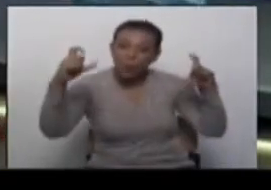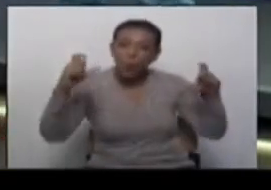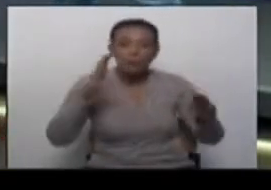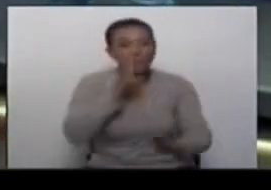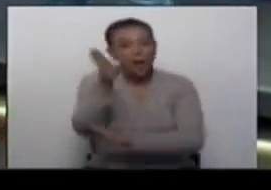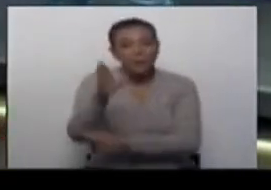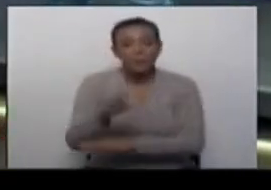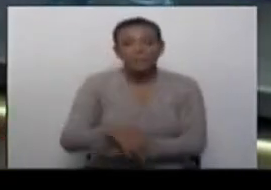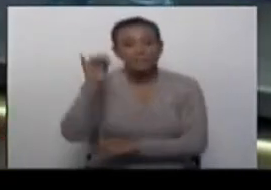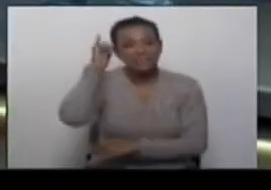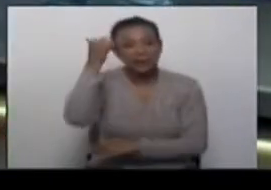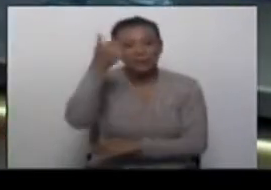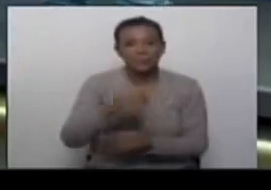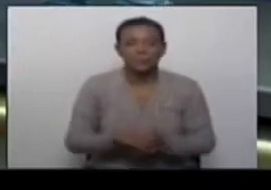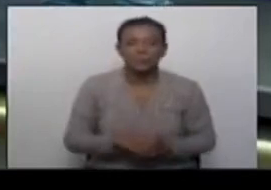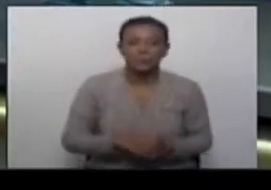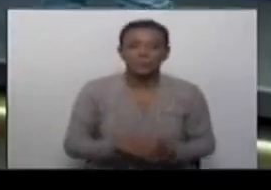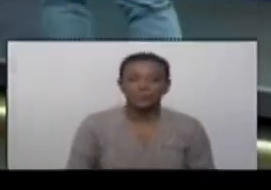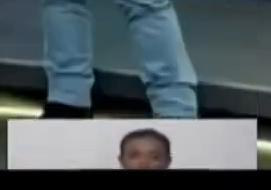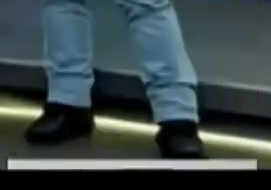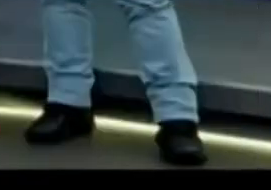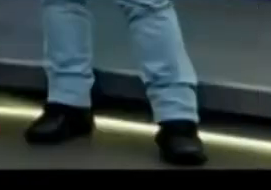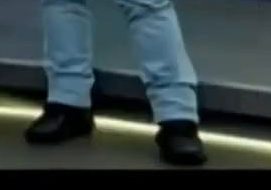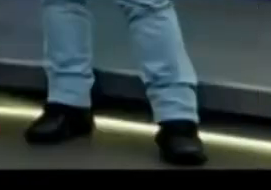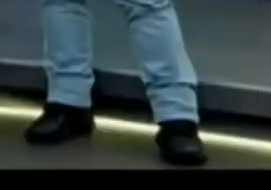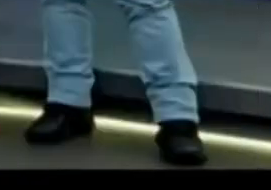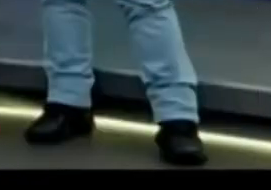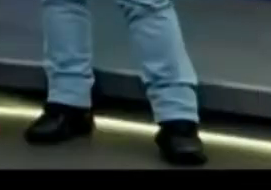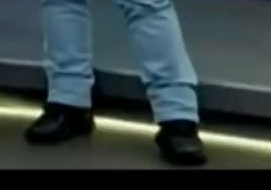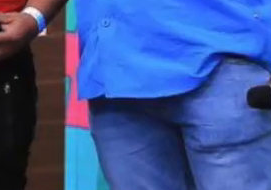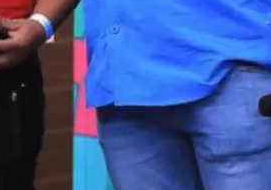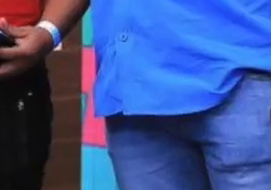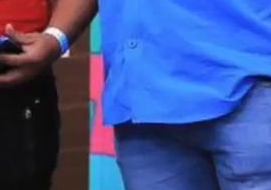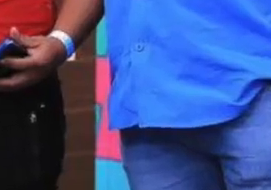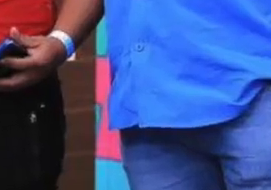para Yaracuy. Tómame el selfie. Yaracuy, Jocelyn, adelante.